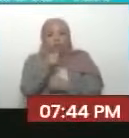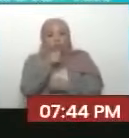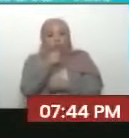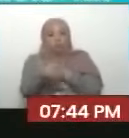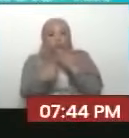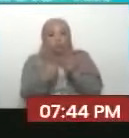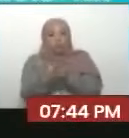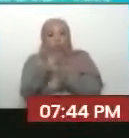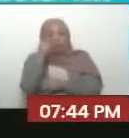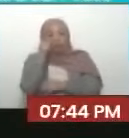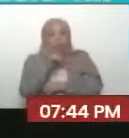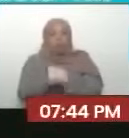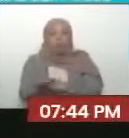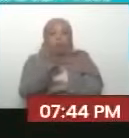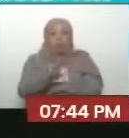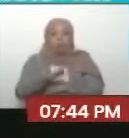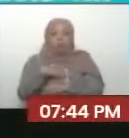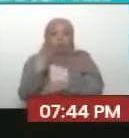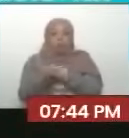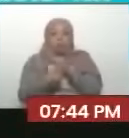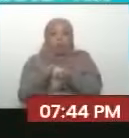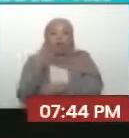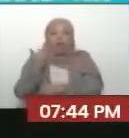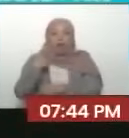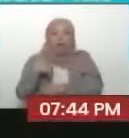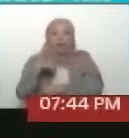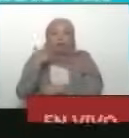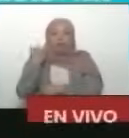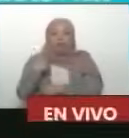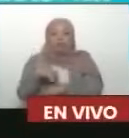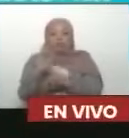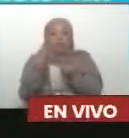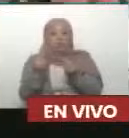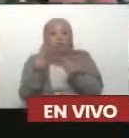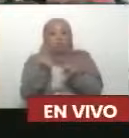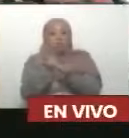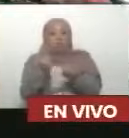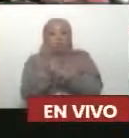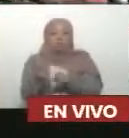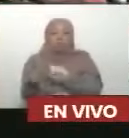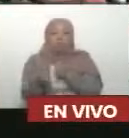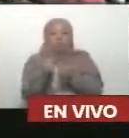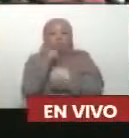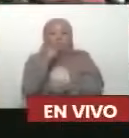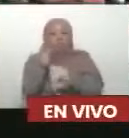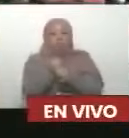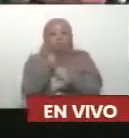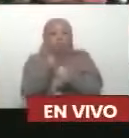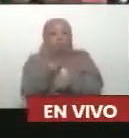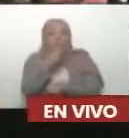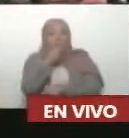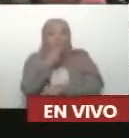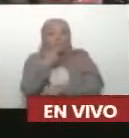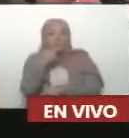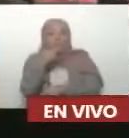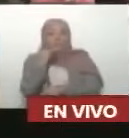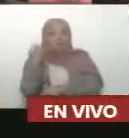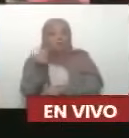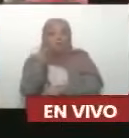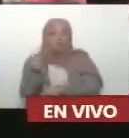que los puedan ver. De Argentina, muchachos y muchachas, hermosa juventud